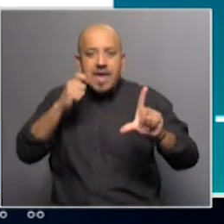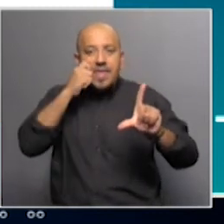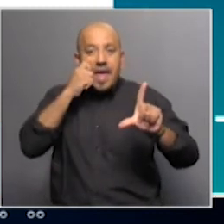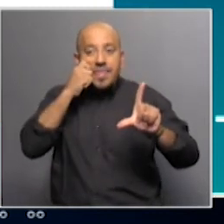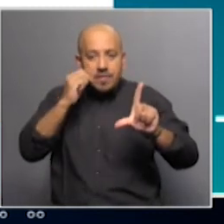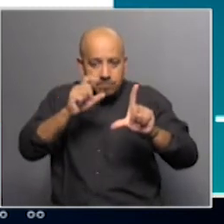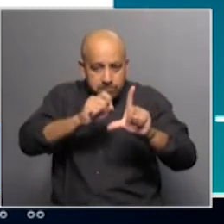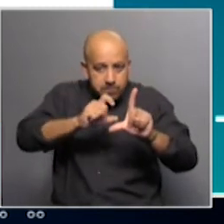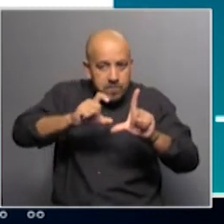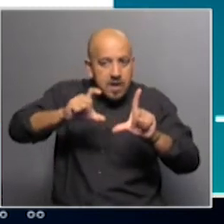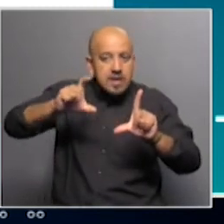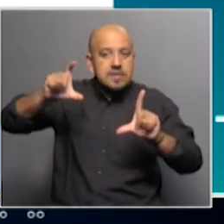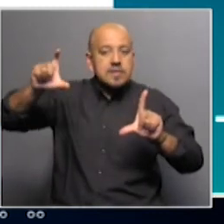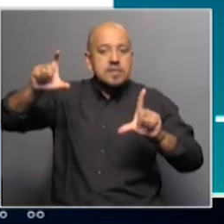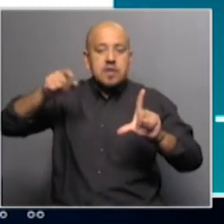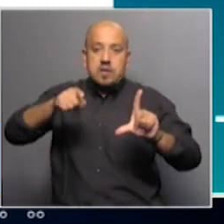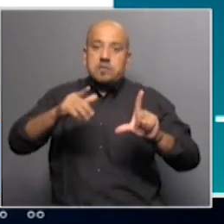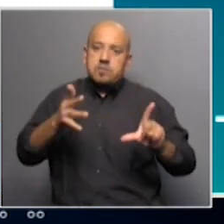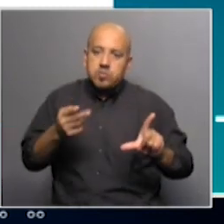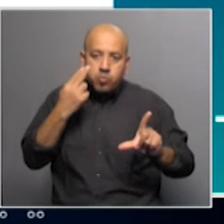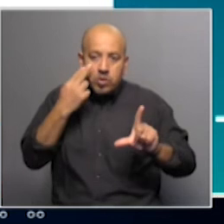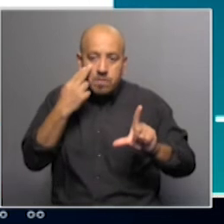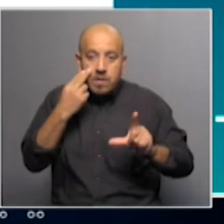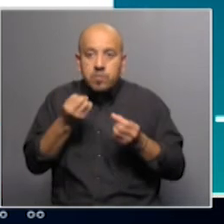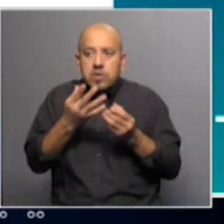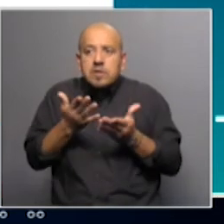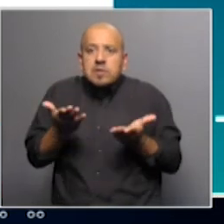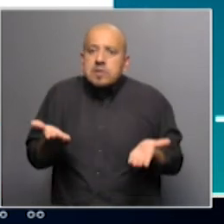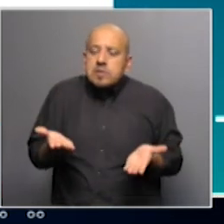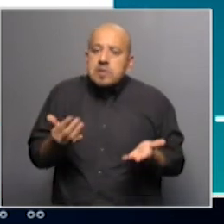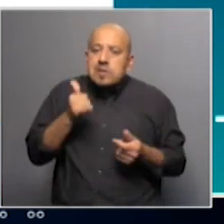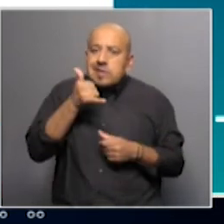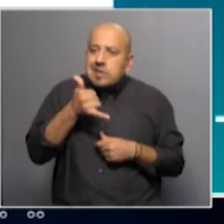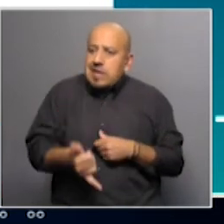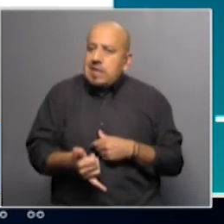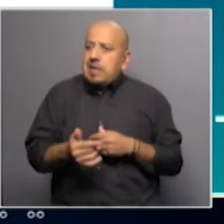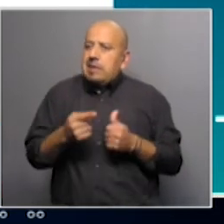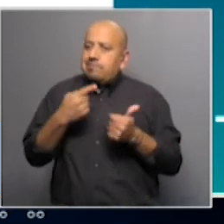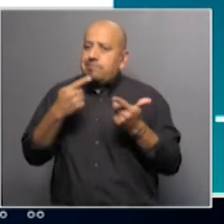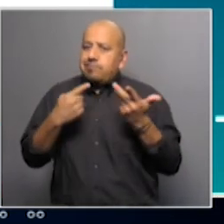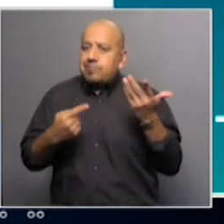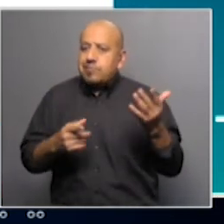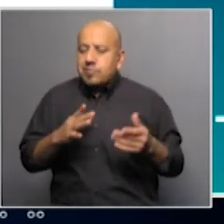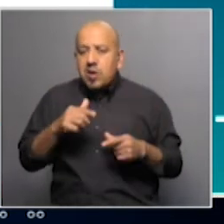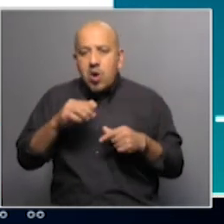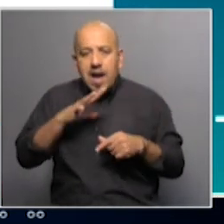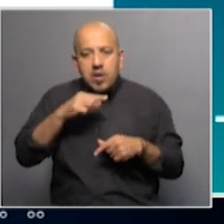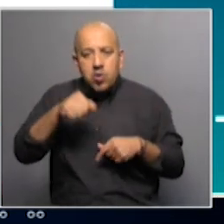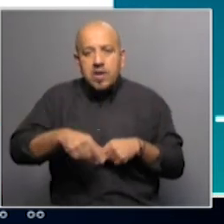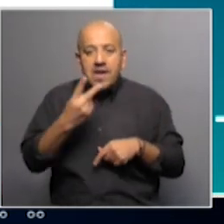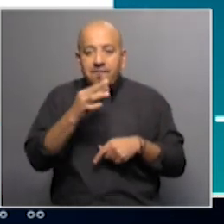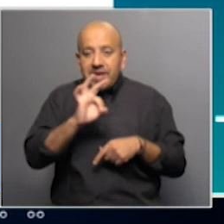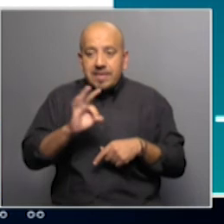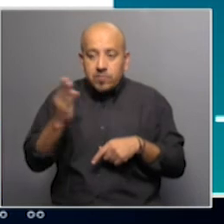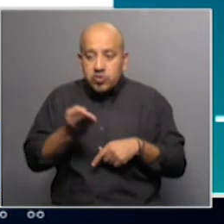Y eso obviamente que es un drama porque tiene derivadas hacia adelante muy complejas. Pensar que hoy hay 20% de